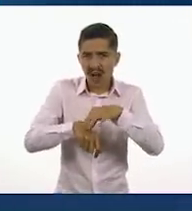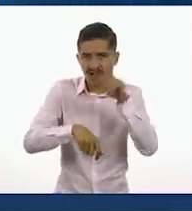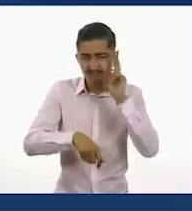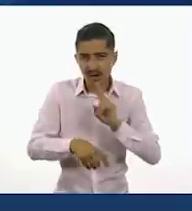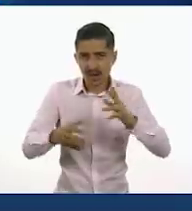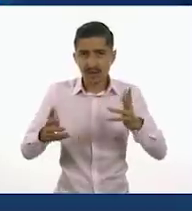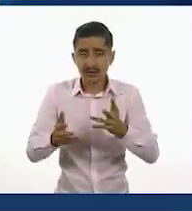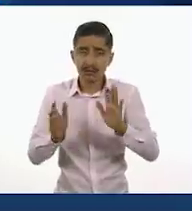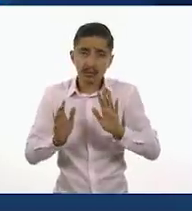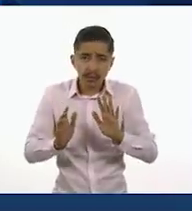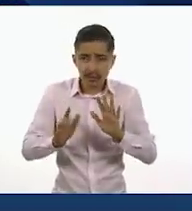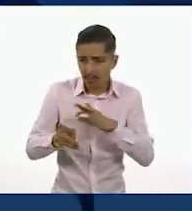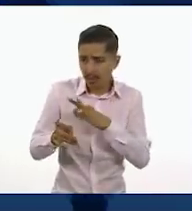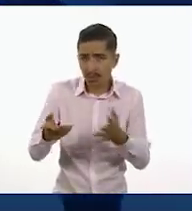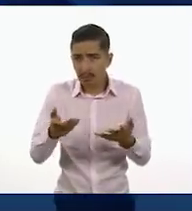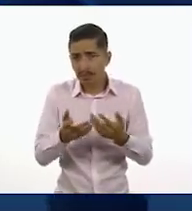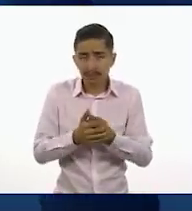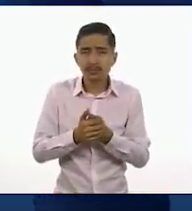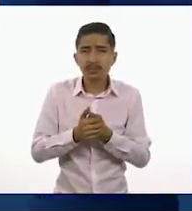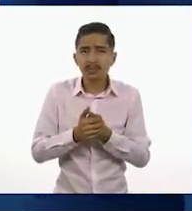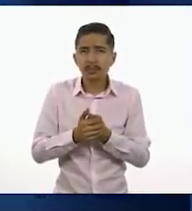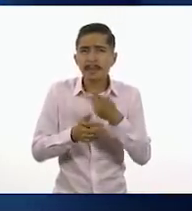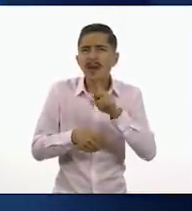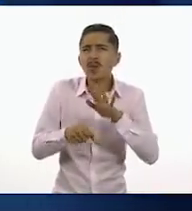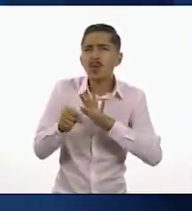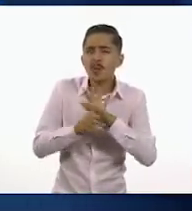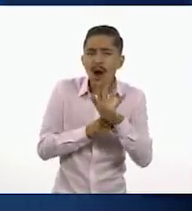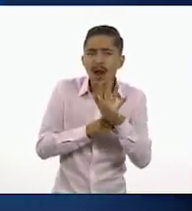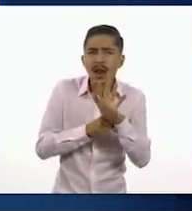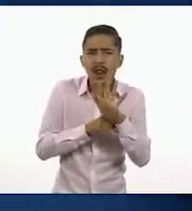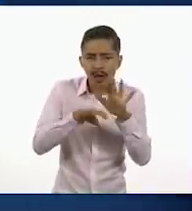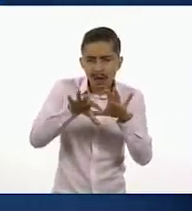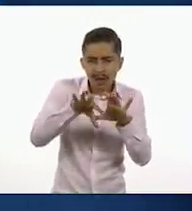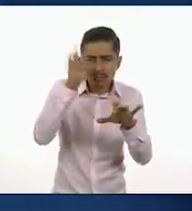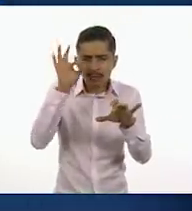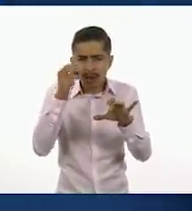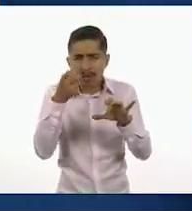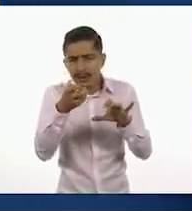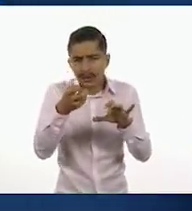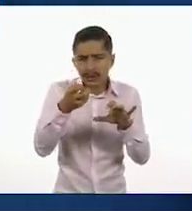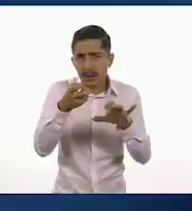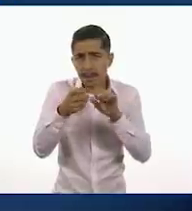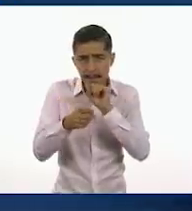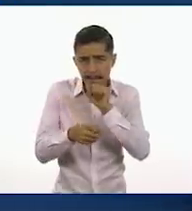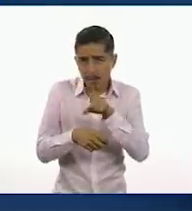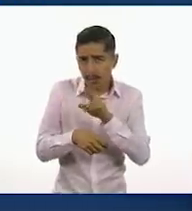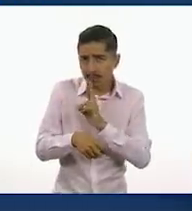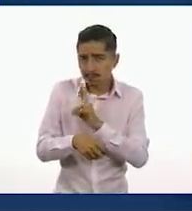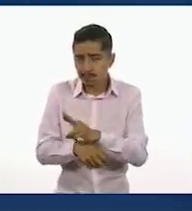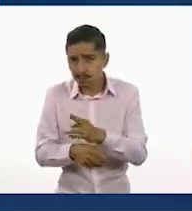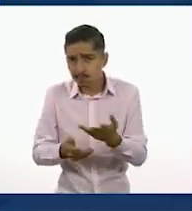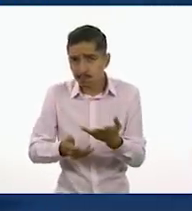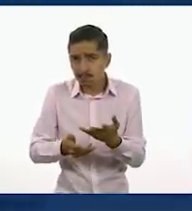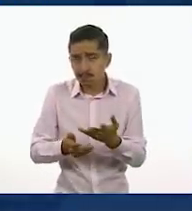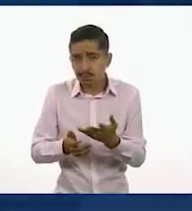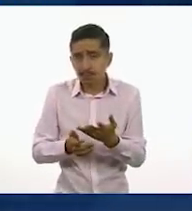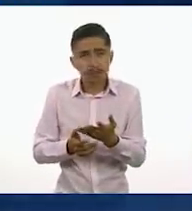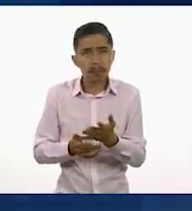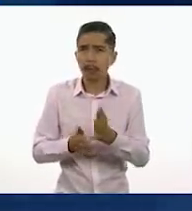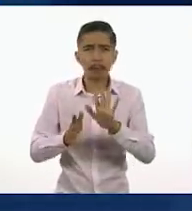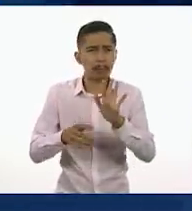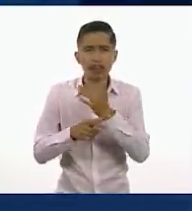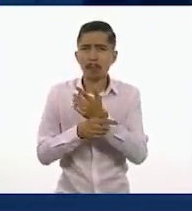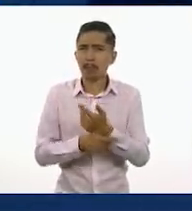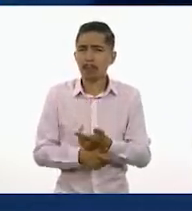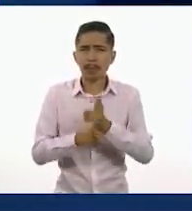Sí. Pero, ¿cuál escala y cuál medida debemos tomar? ¿Nos va a dar el mismo resultado? Pues cualesquiera que